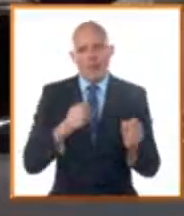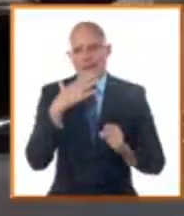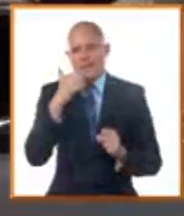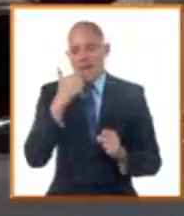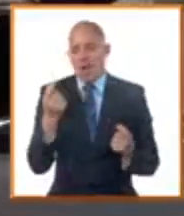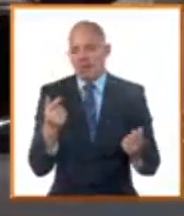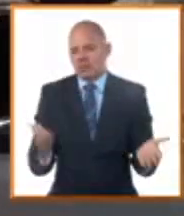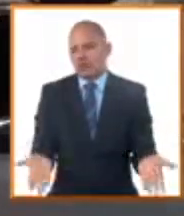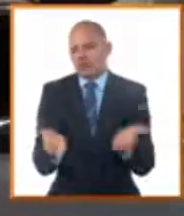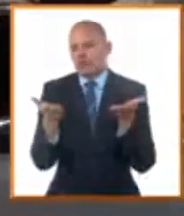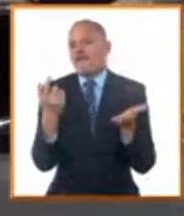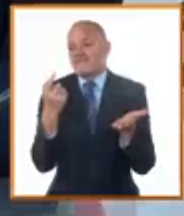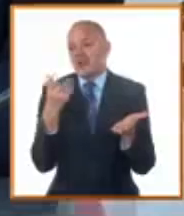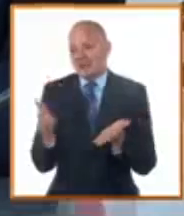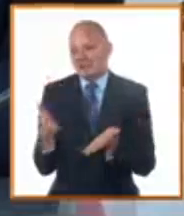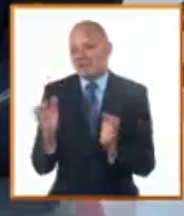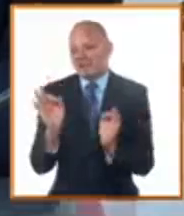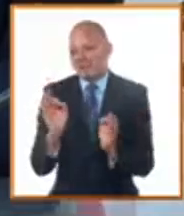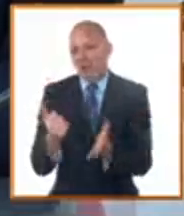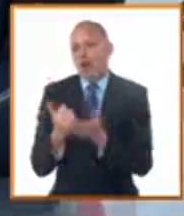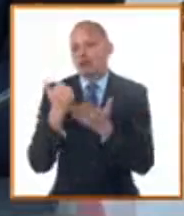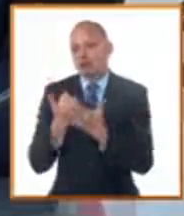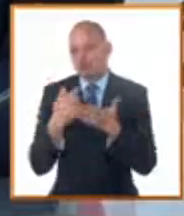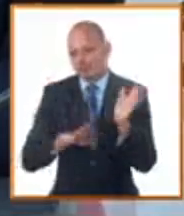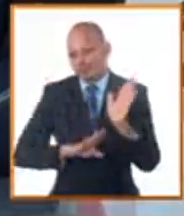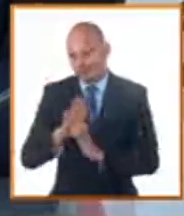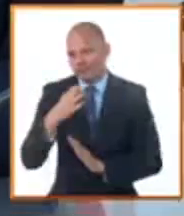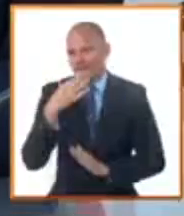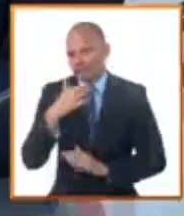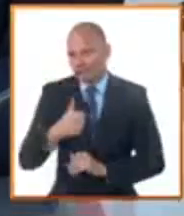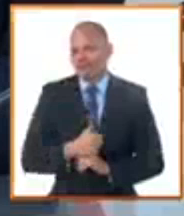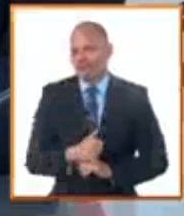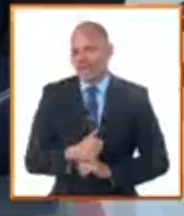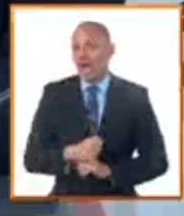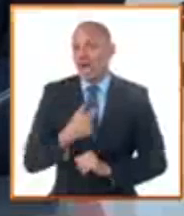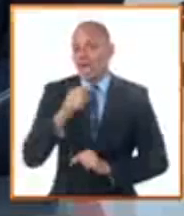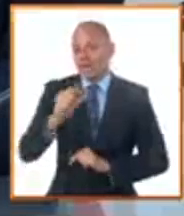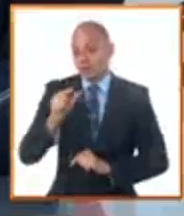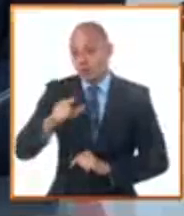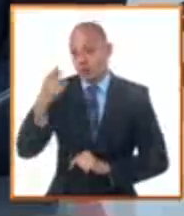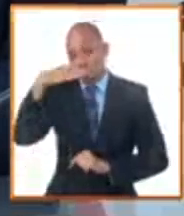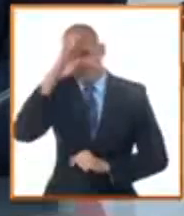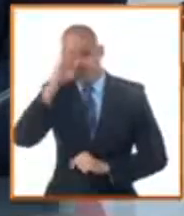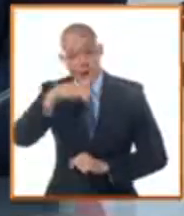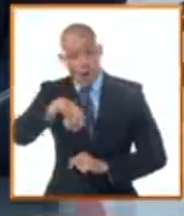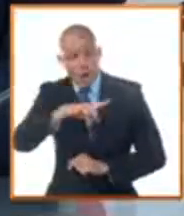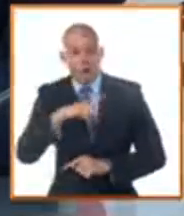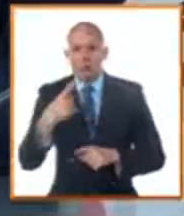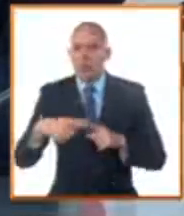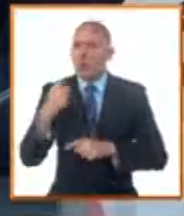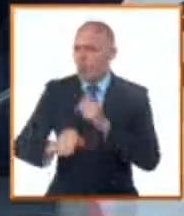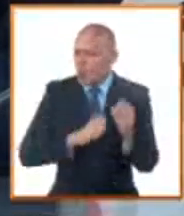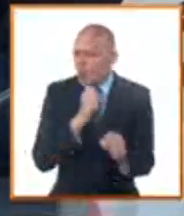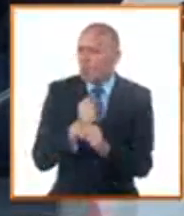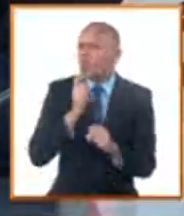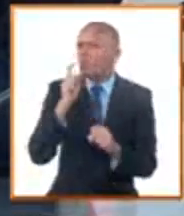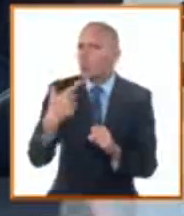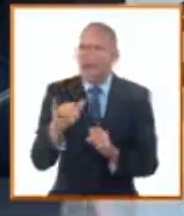comercio electrónico también es síntoma, es indicador de prosperidad, de nación moderna,